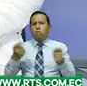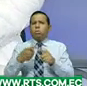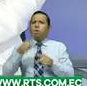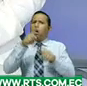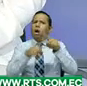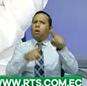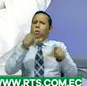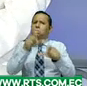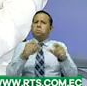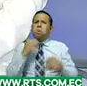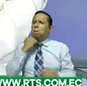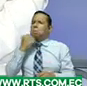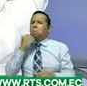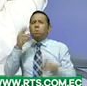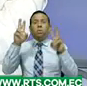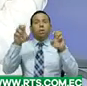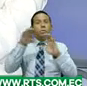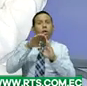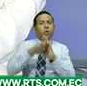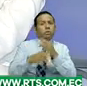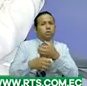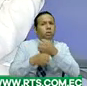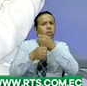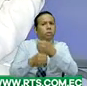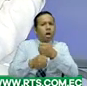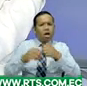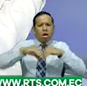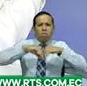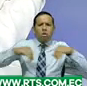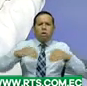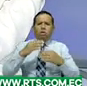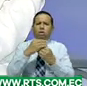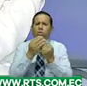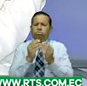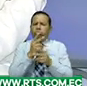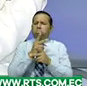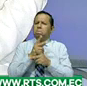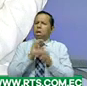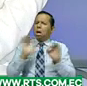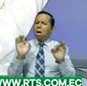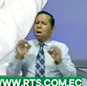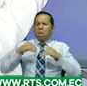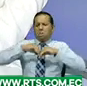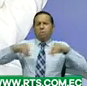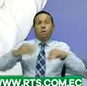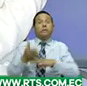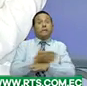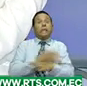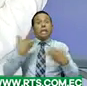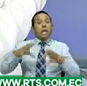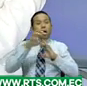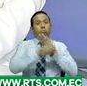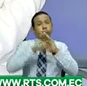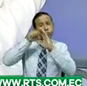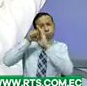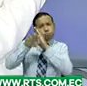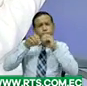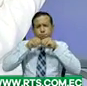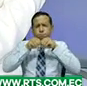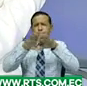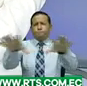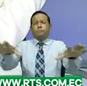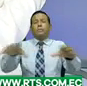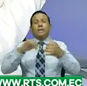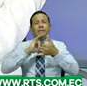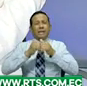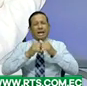medidas de bioseguridad ni el distanciamiento social, tal como lo mostraron varios videos que se viralizaron en redes sociales